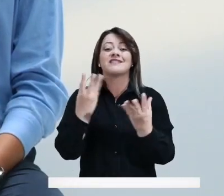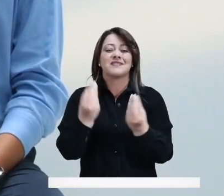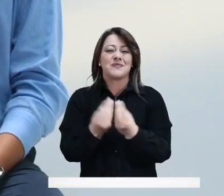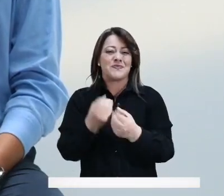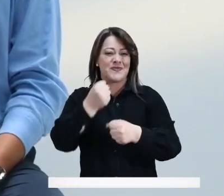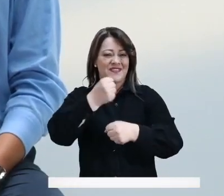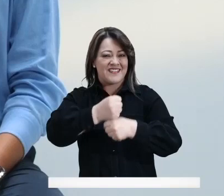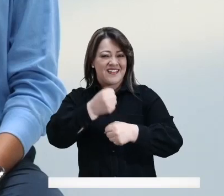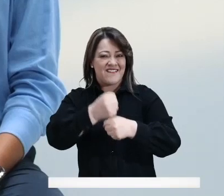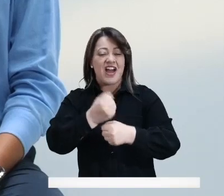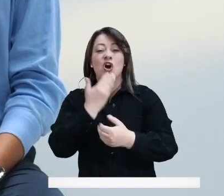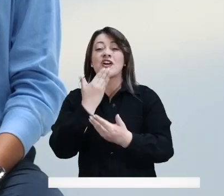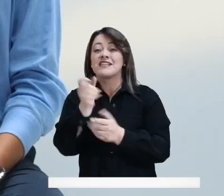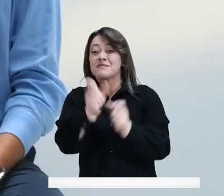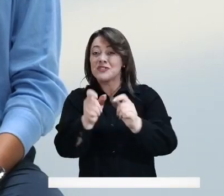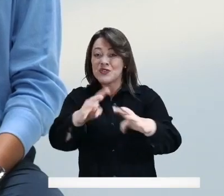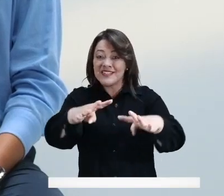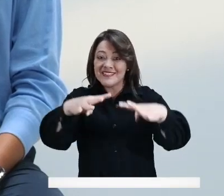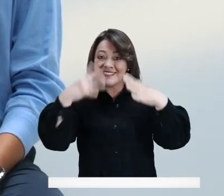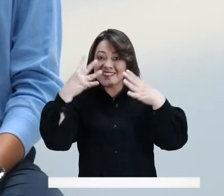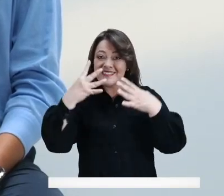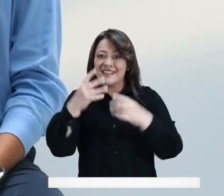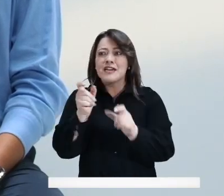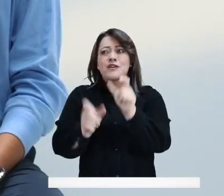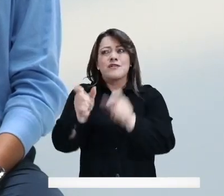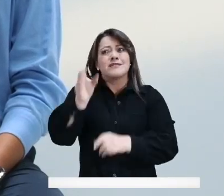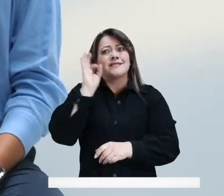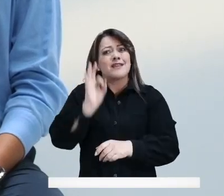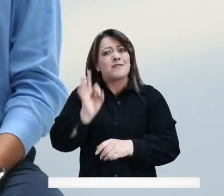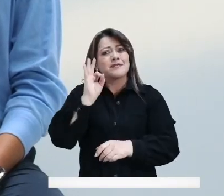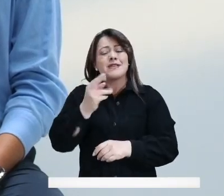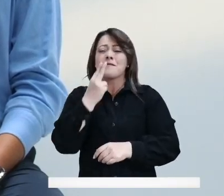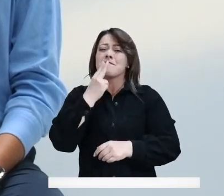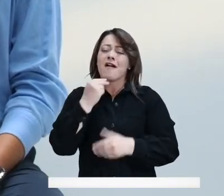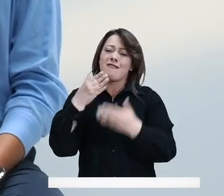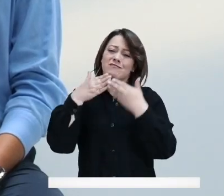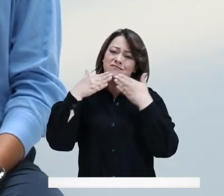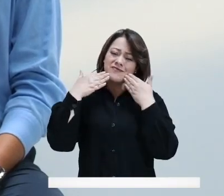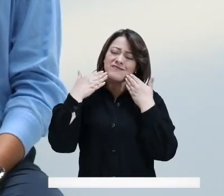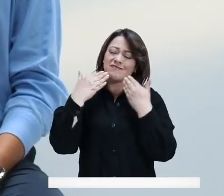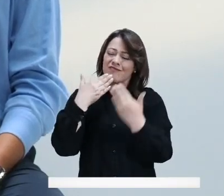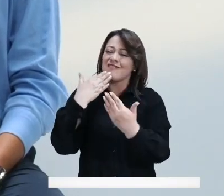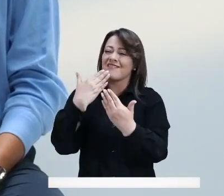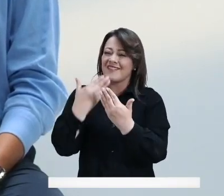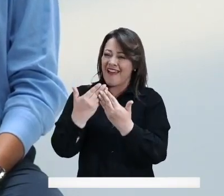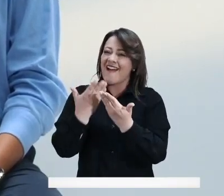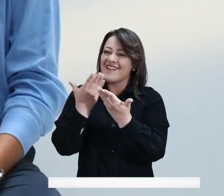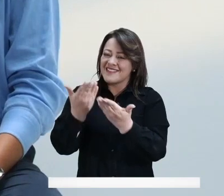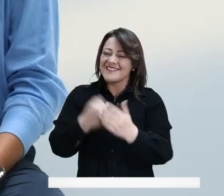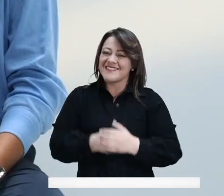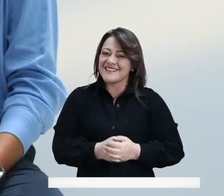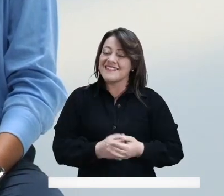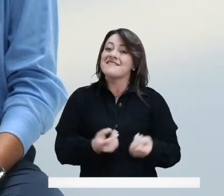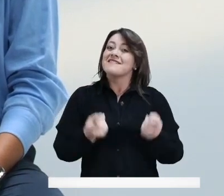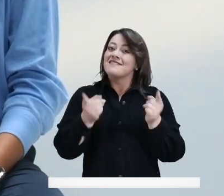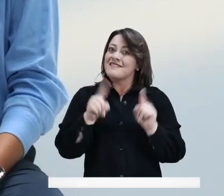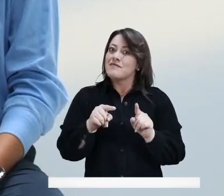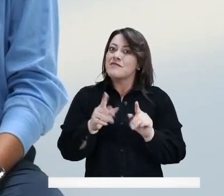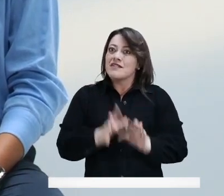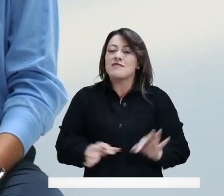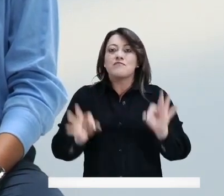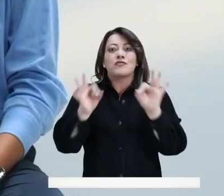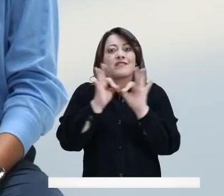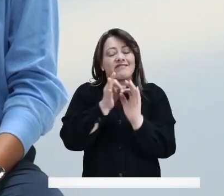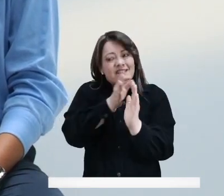tu equipo de colaboradores que siempre están dispuestos a escucharnos y a poner en práctica lo